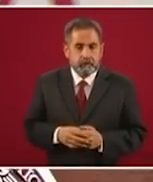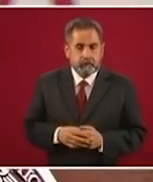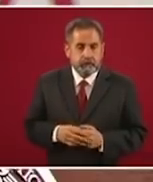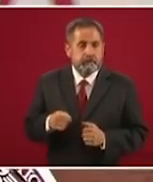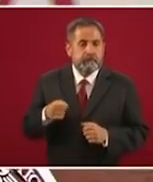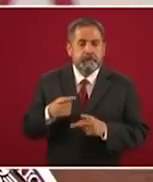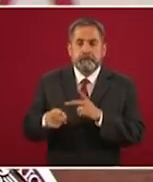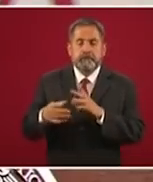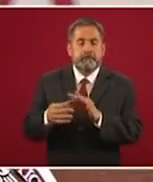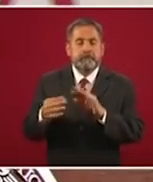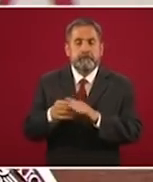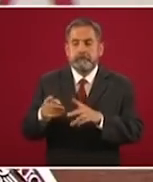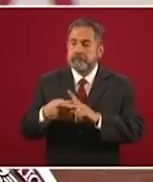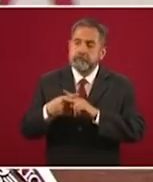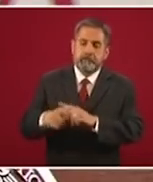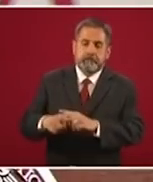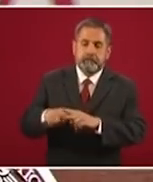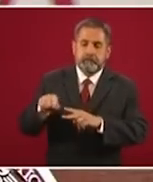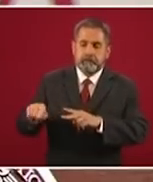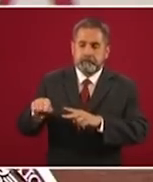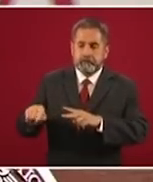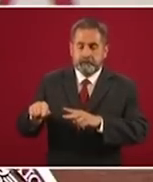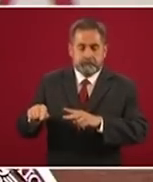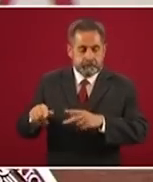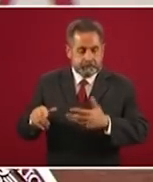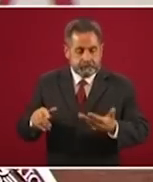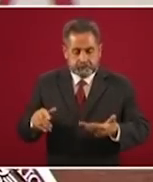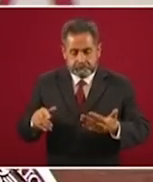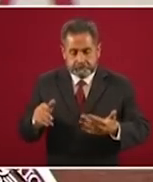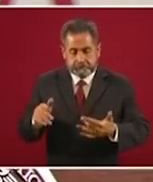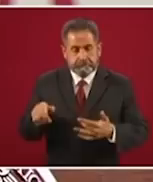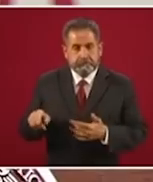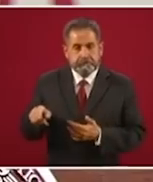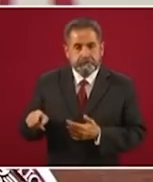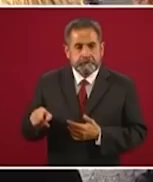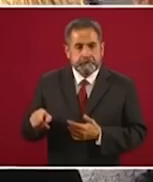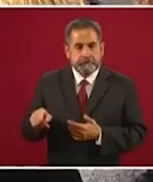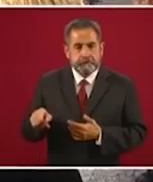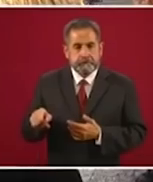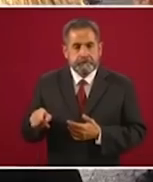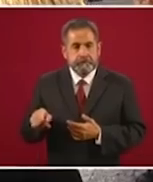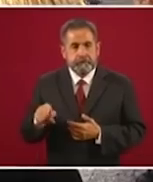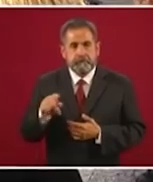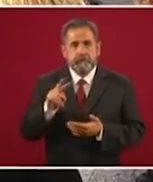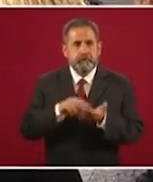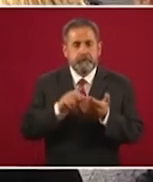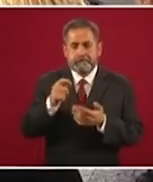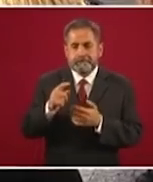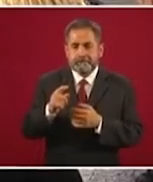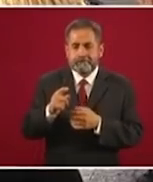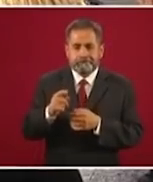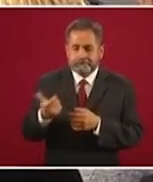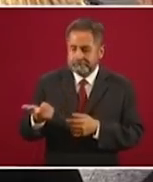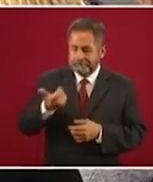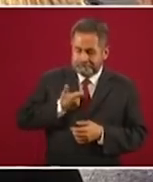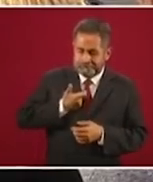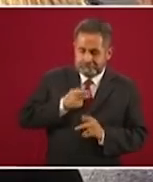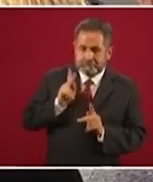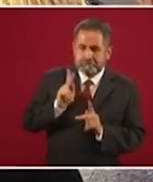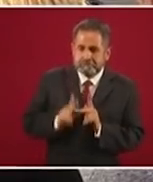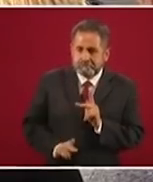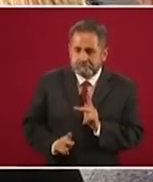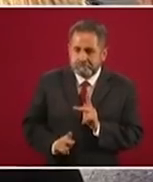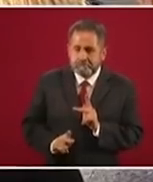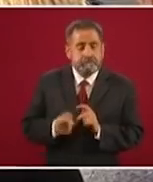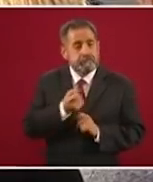van a empezar a recibir pensiones incompletas,